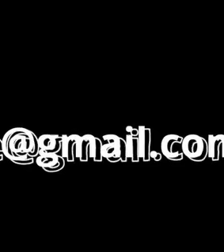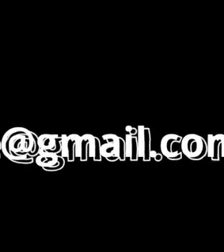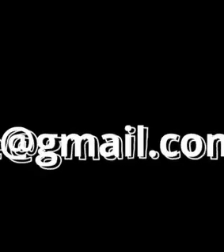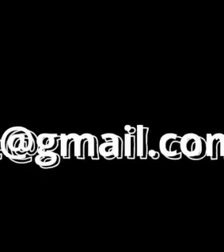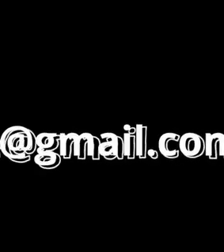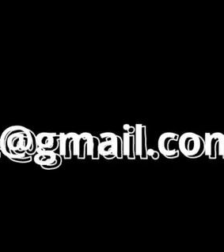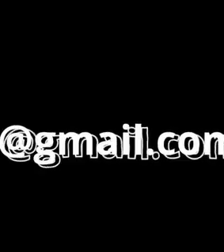¡Gracias!